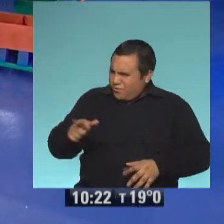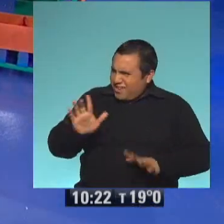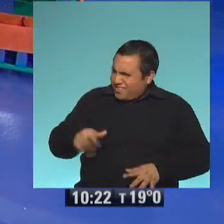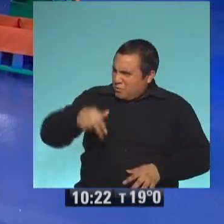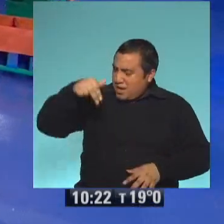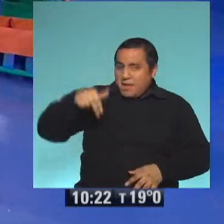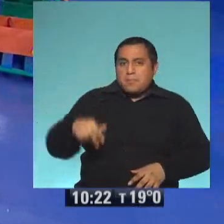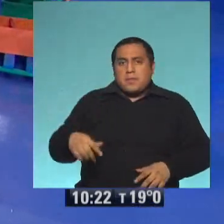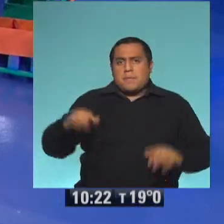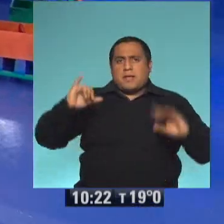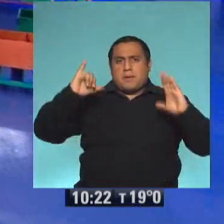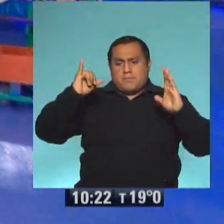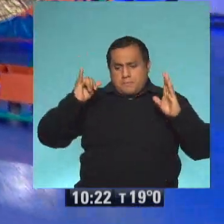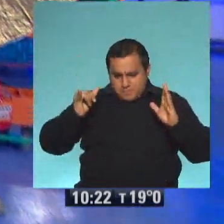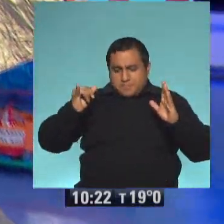poco más abajo.